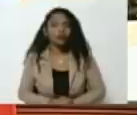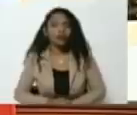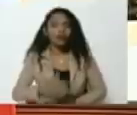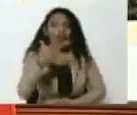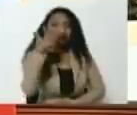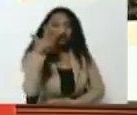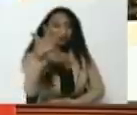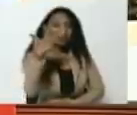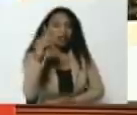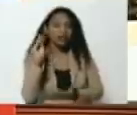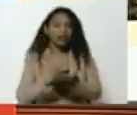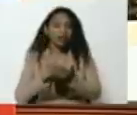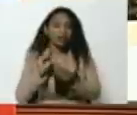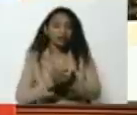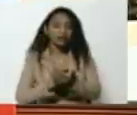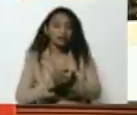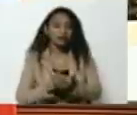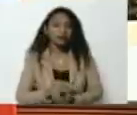3 veces.